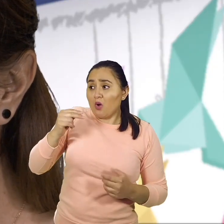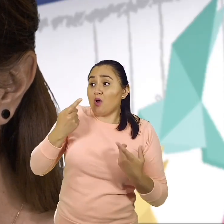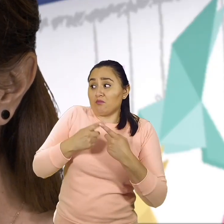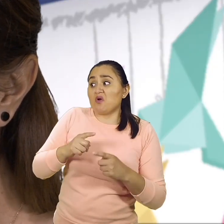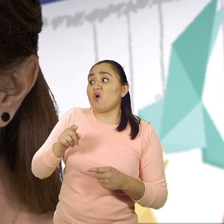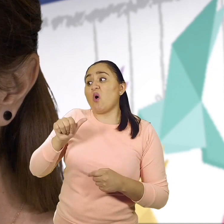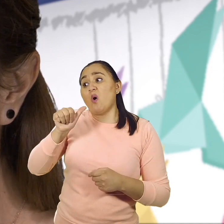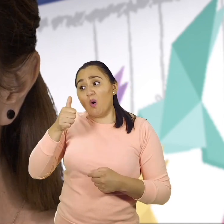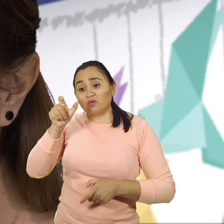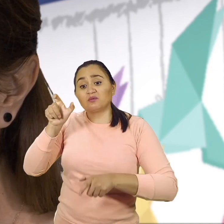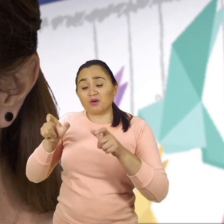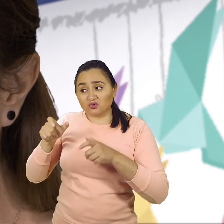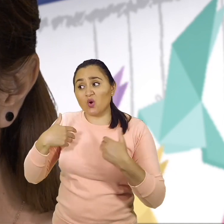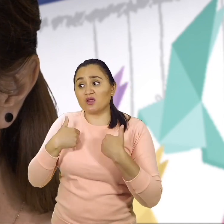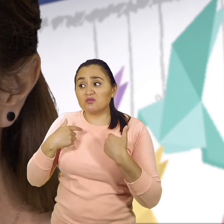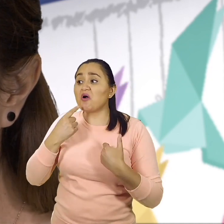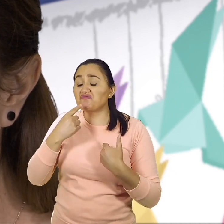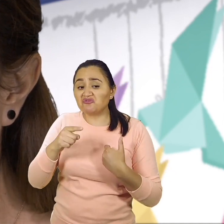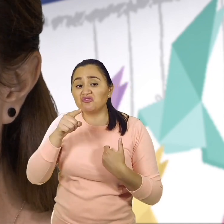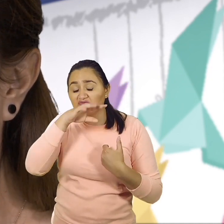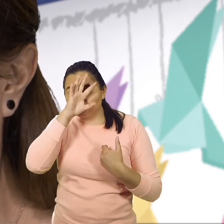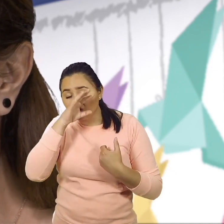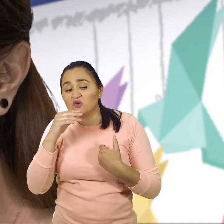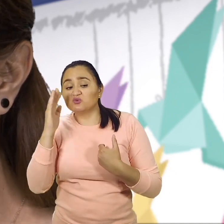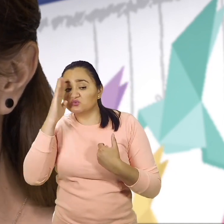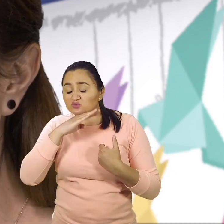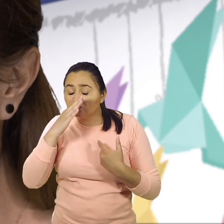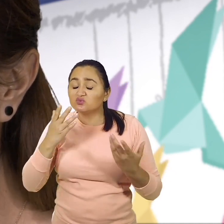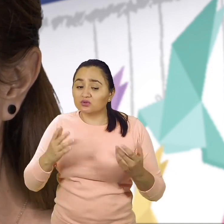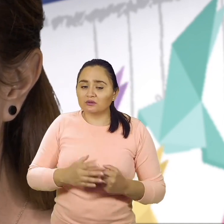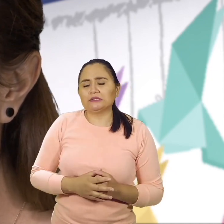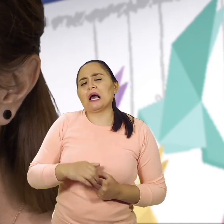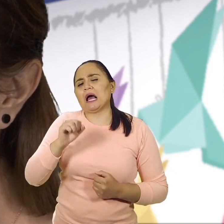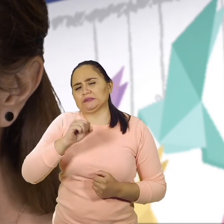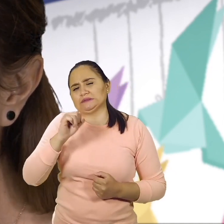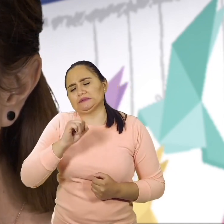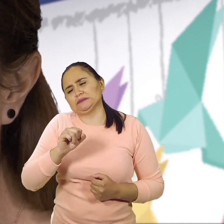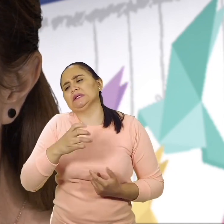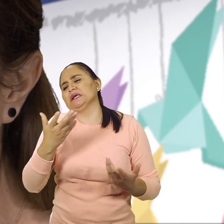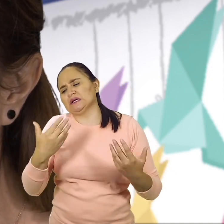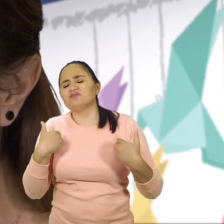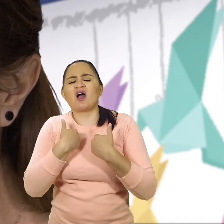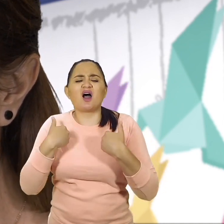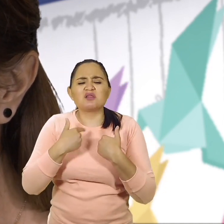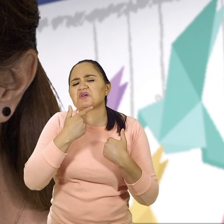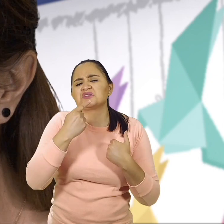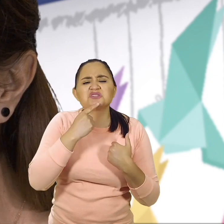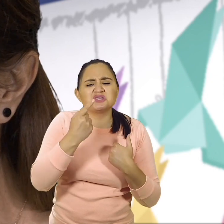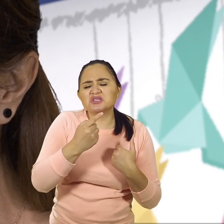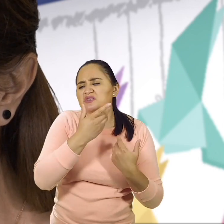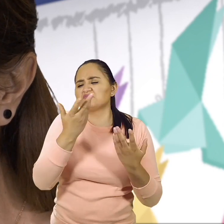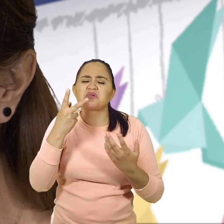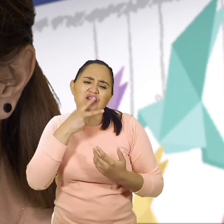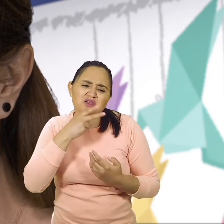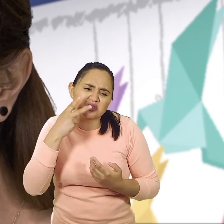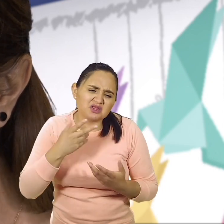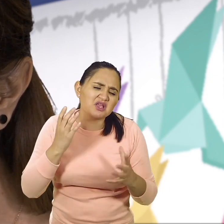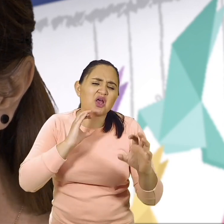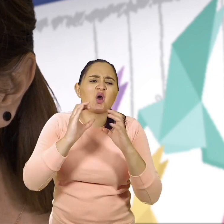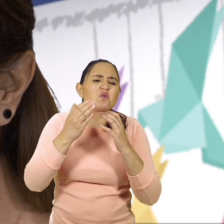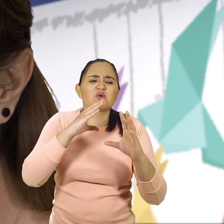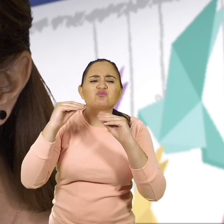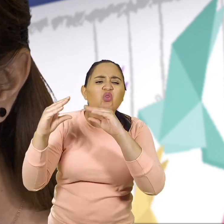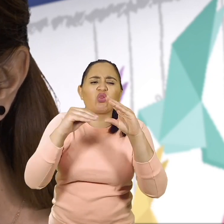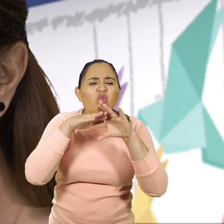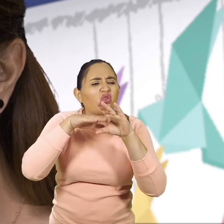No, sino que eso es lo que dicen por ahí. Ah, sí, pero los animales siempre se inventan cosas solo por tener algo de qué